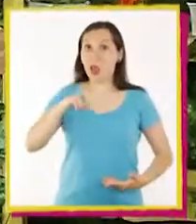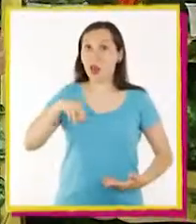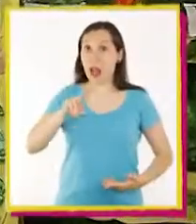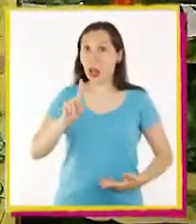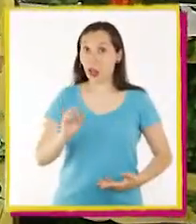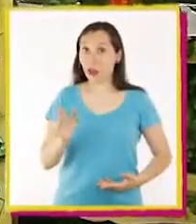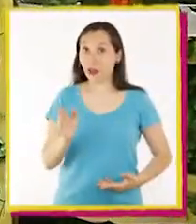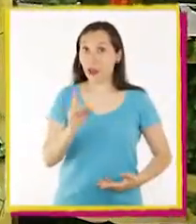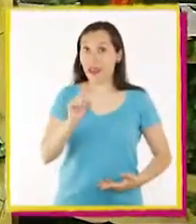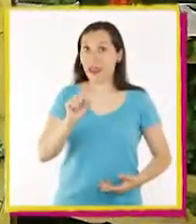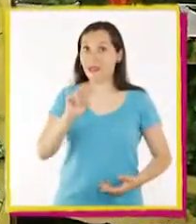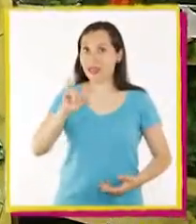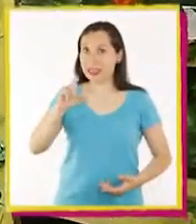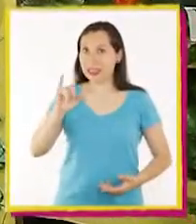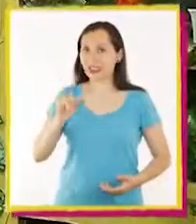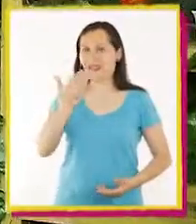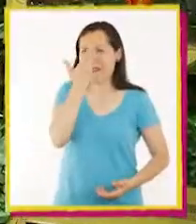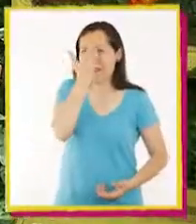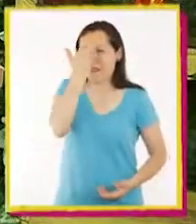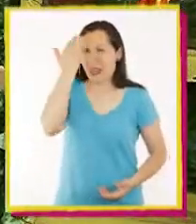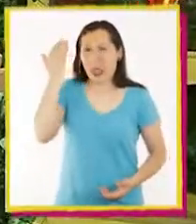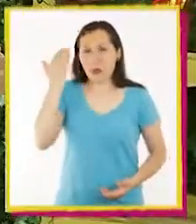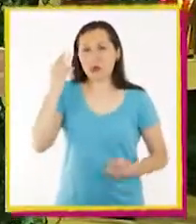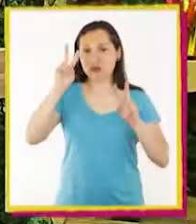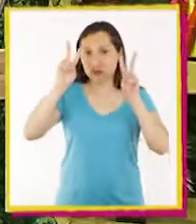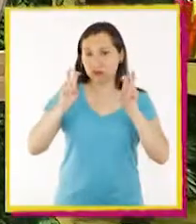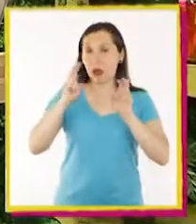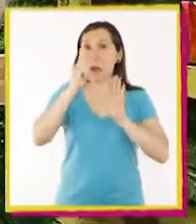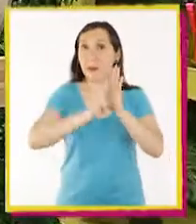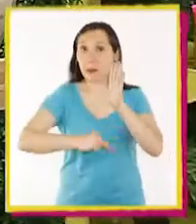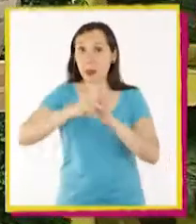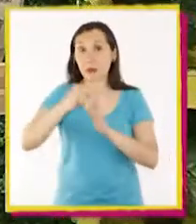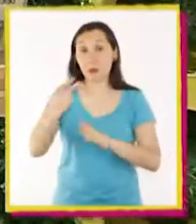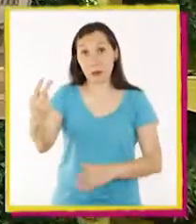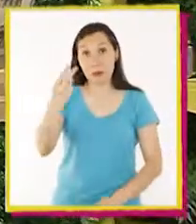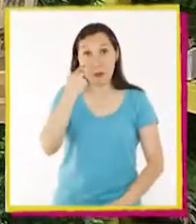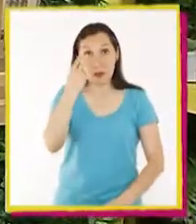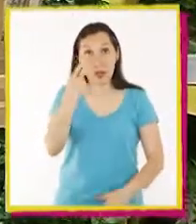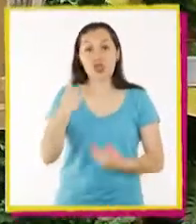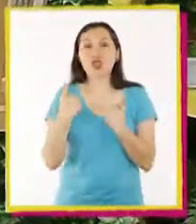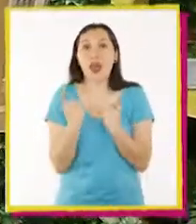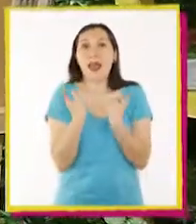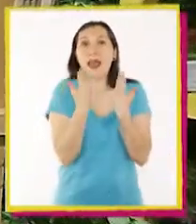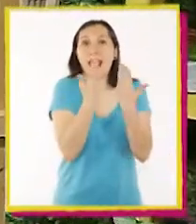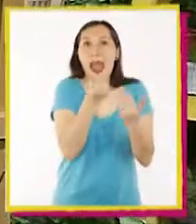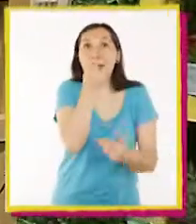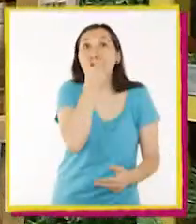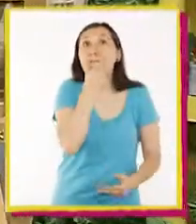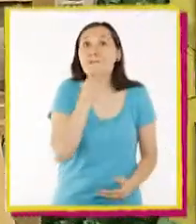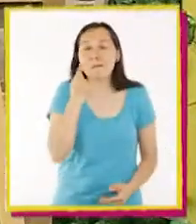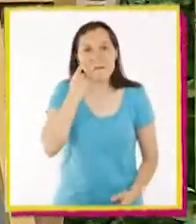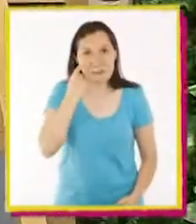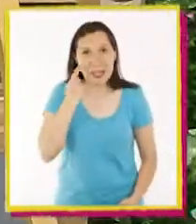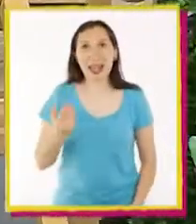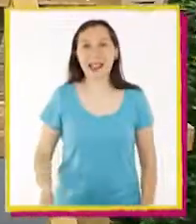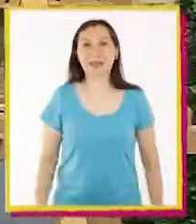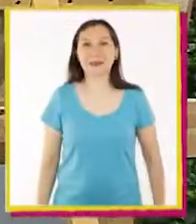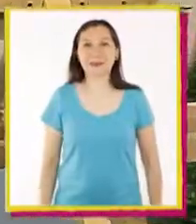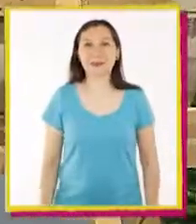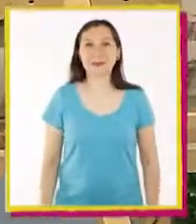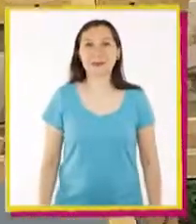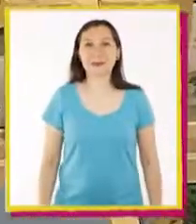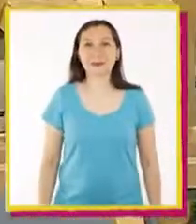Leonardo da Vinci, un señor muy famoso por sus pinturas, miren lo que le voy a regalar a Chester.